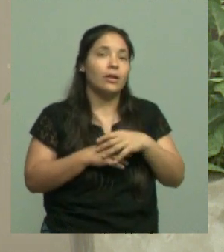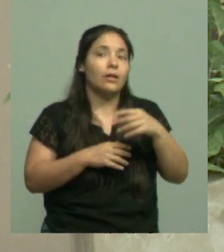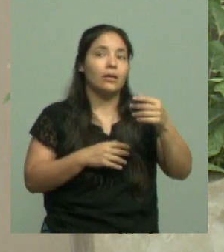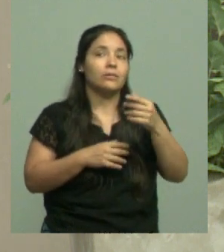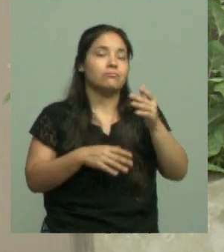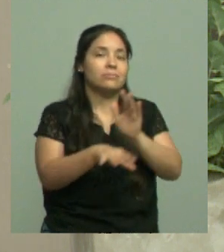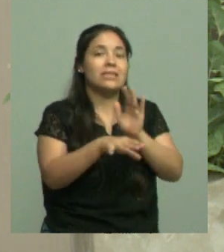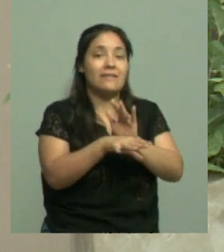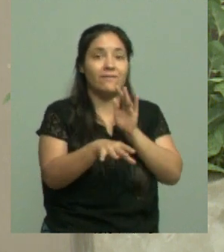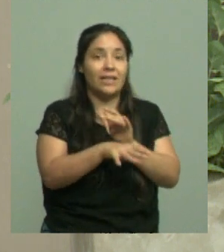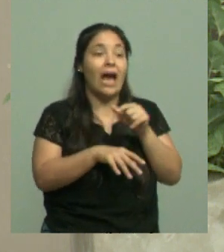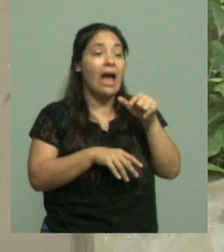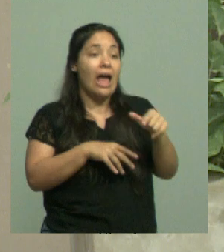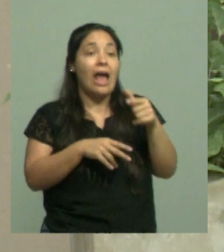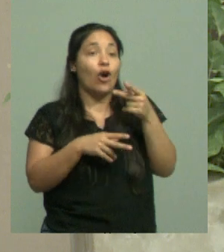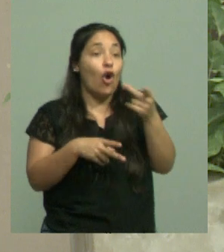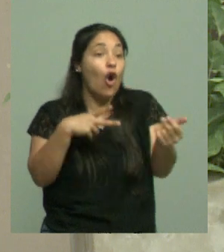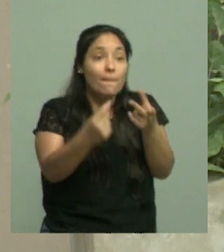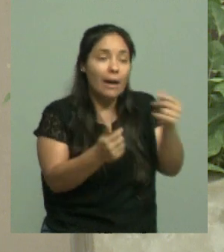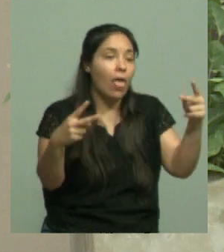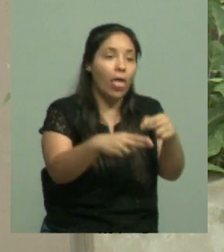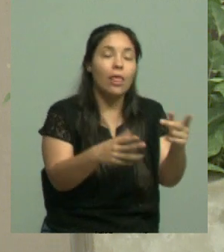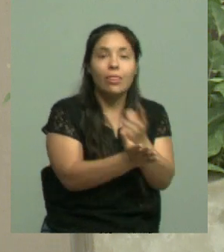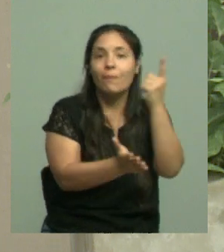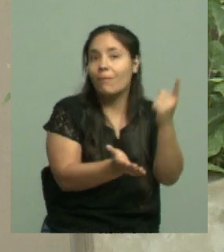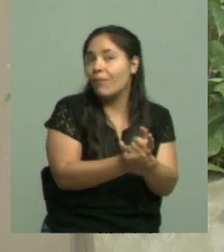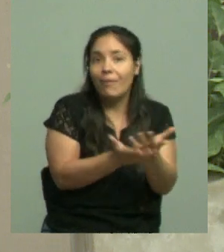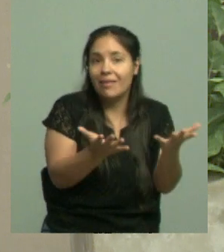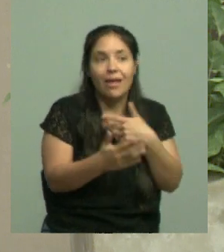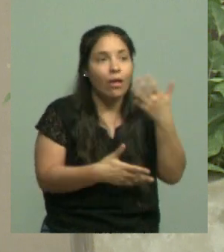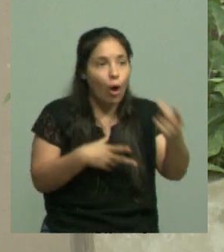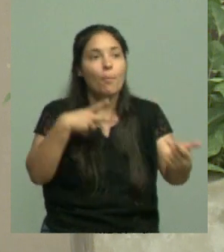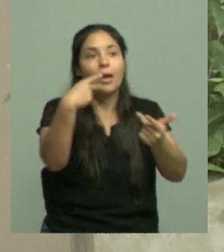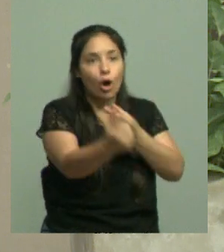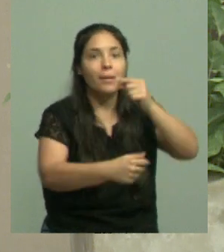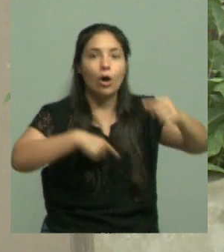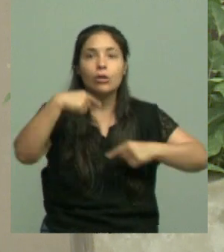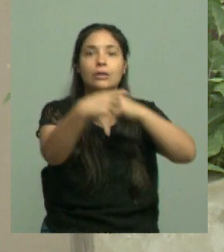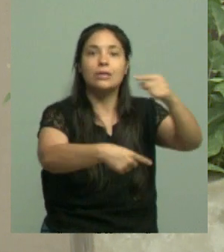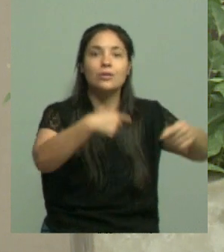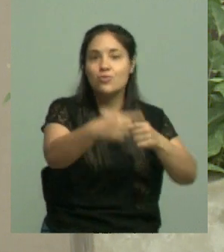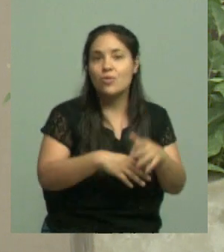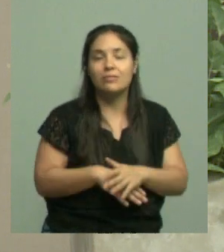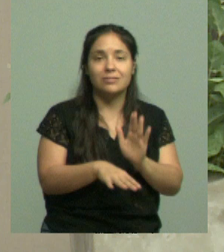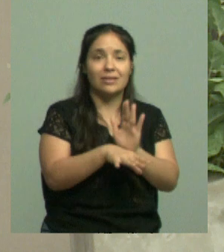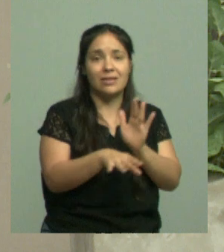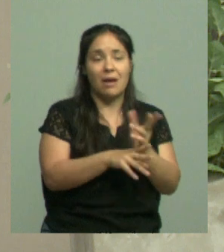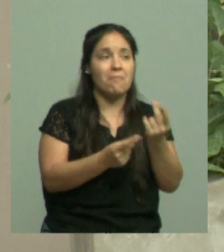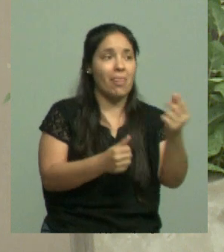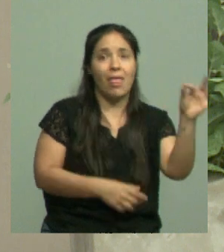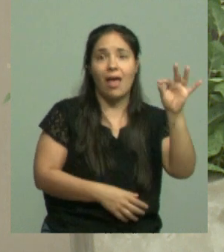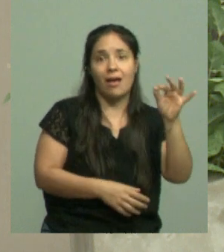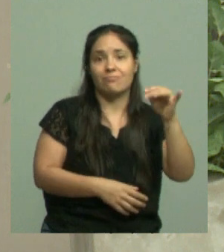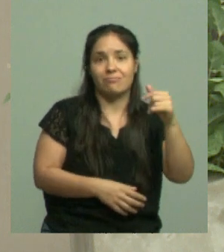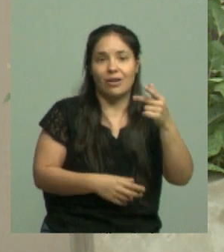antes. Sí. No les interesa aumentar la provisión, no les interesa aumentar la producción. A diferencia a lo mejor de